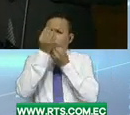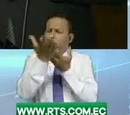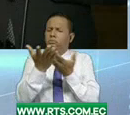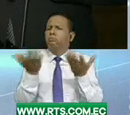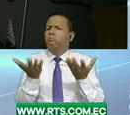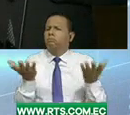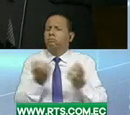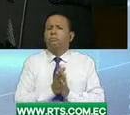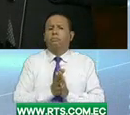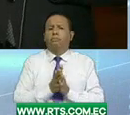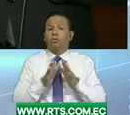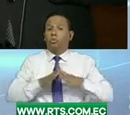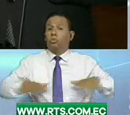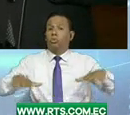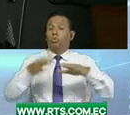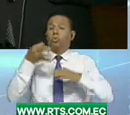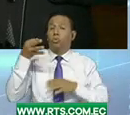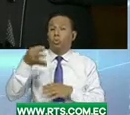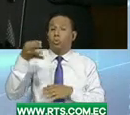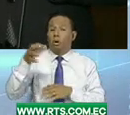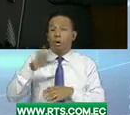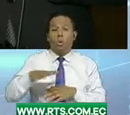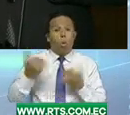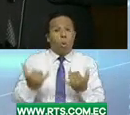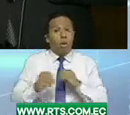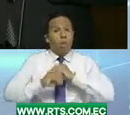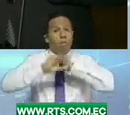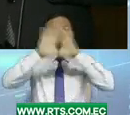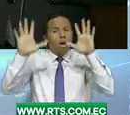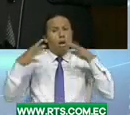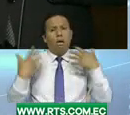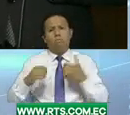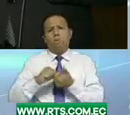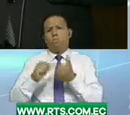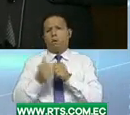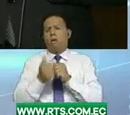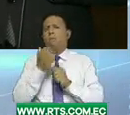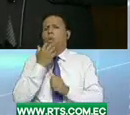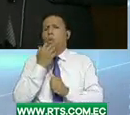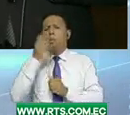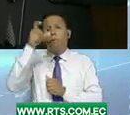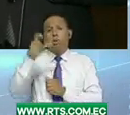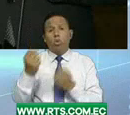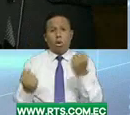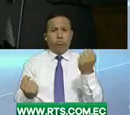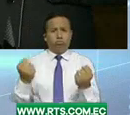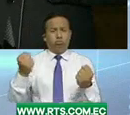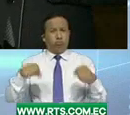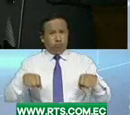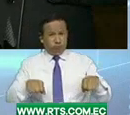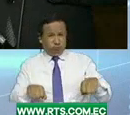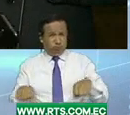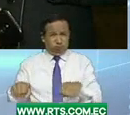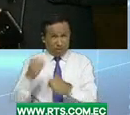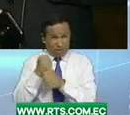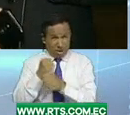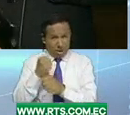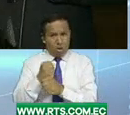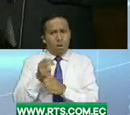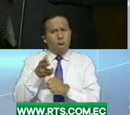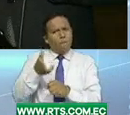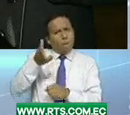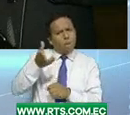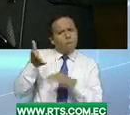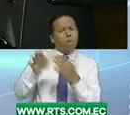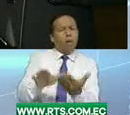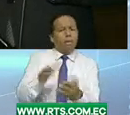el Cantón Durán, la mañana de hoy, se presentó un hecho violento. El conductor de una tricimoto fue asesinado de varios disparos, pero los detalles les tendremos